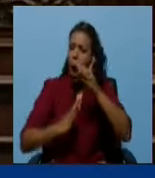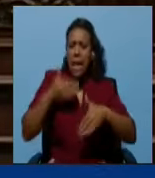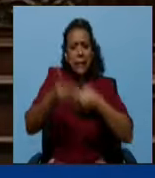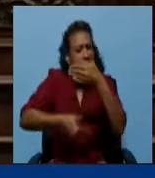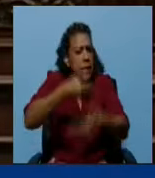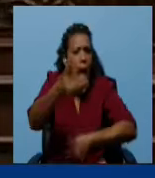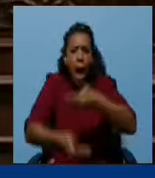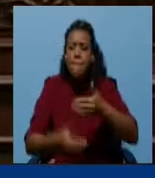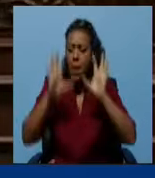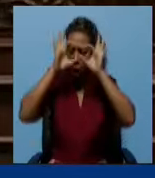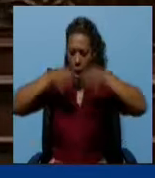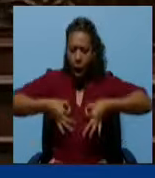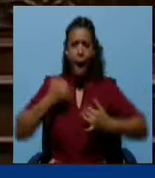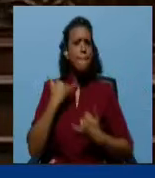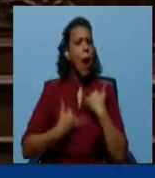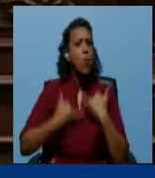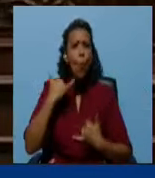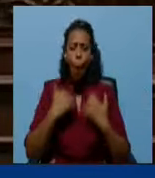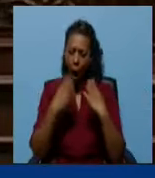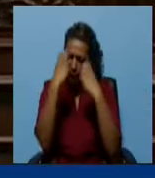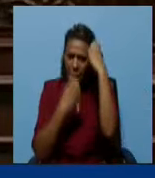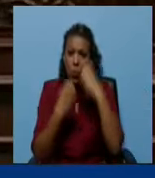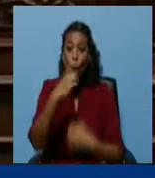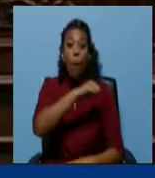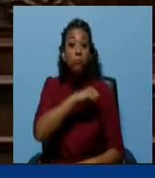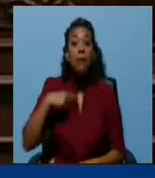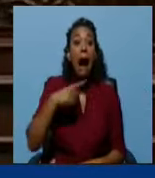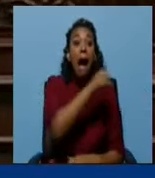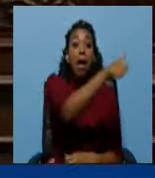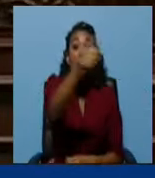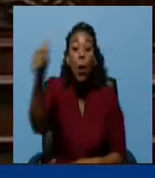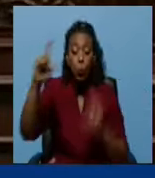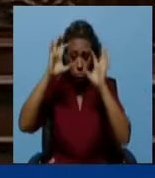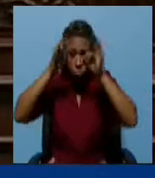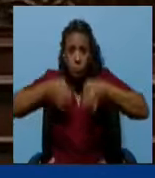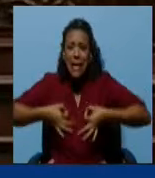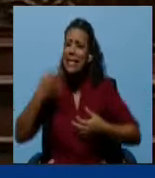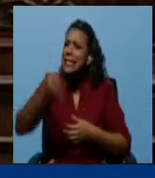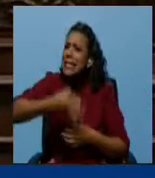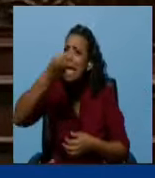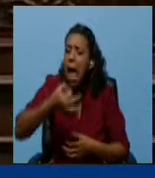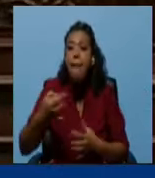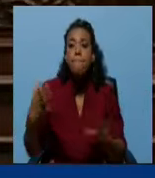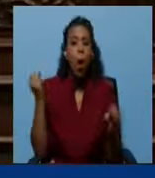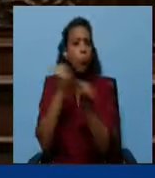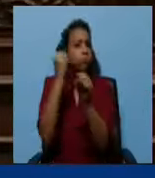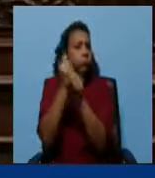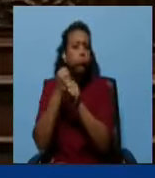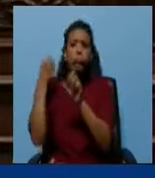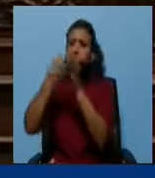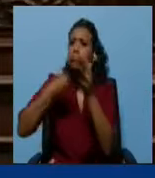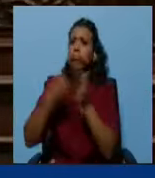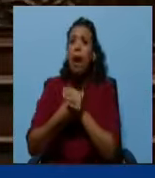permanente, donde cada uno de nosotros estemos en la trinchera que nos toca.